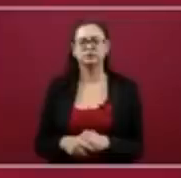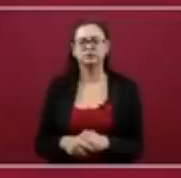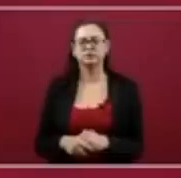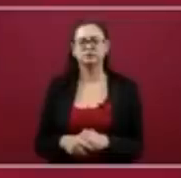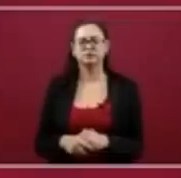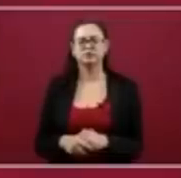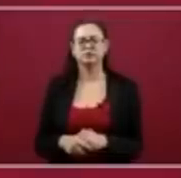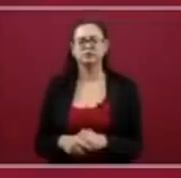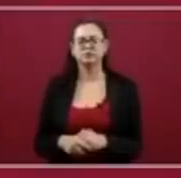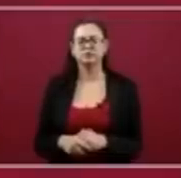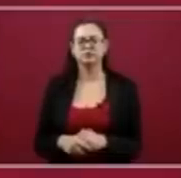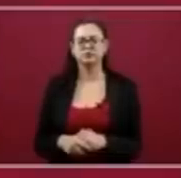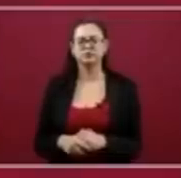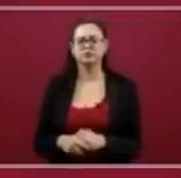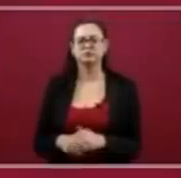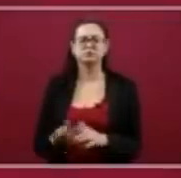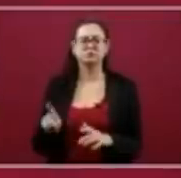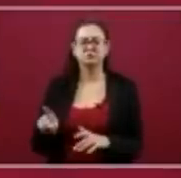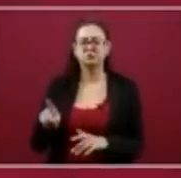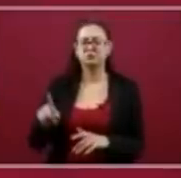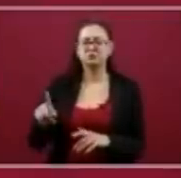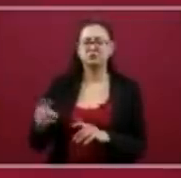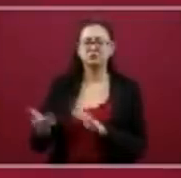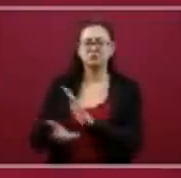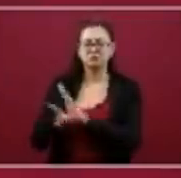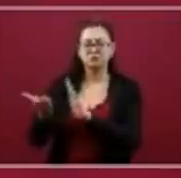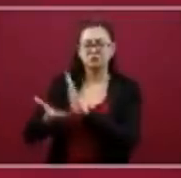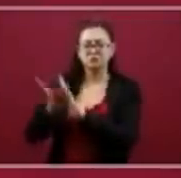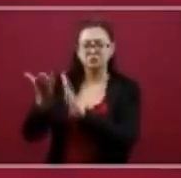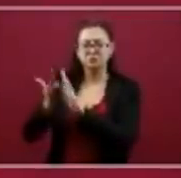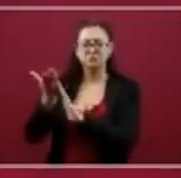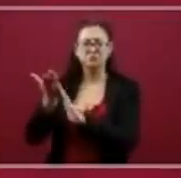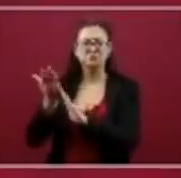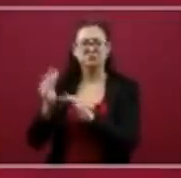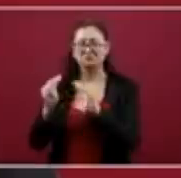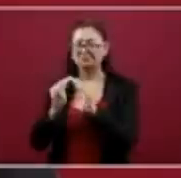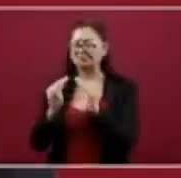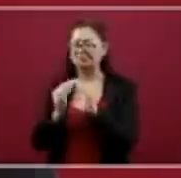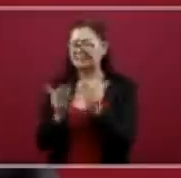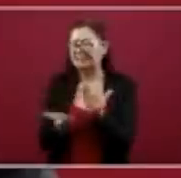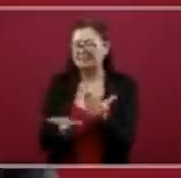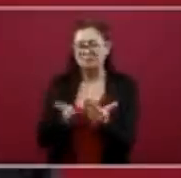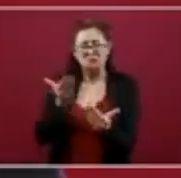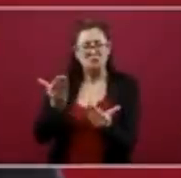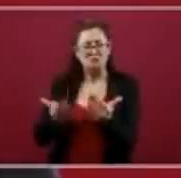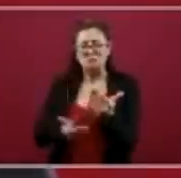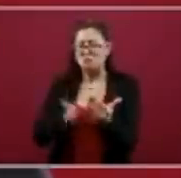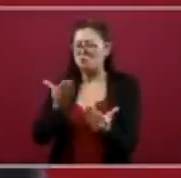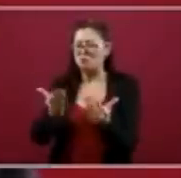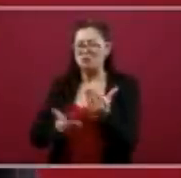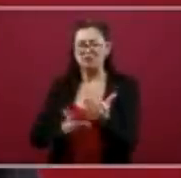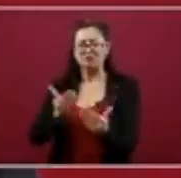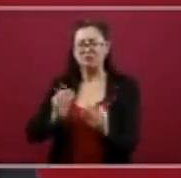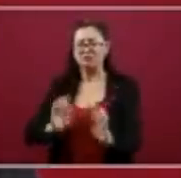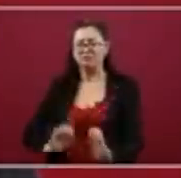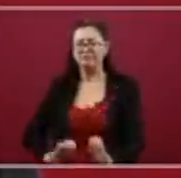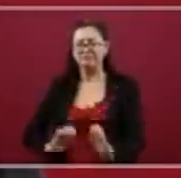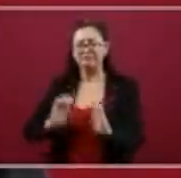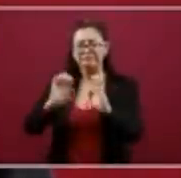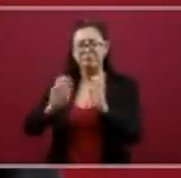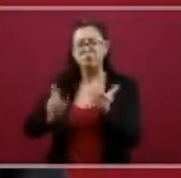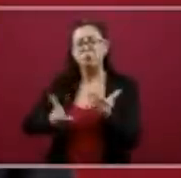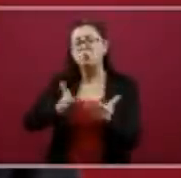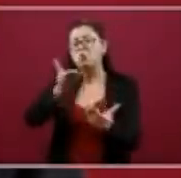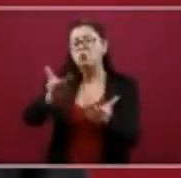se van a construir muy pocas viviendas, unidades habitacionales